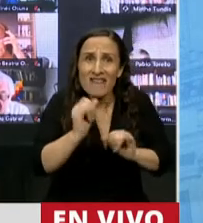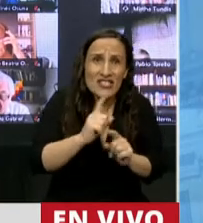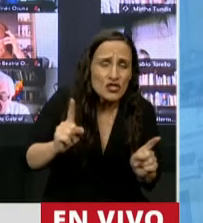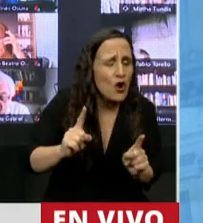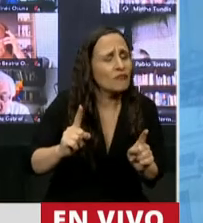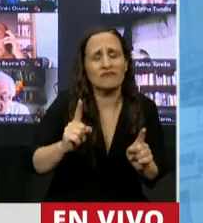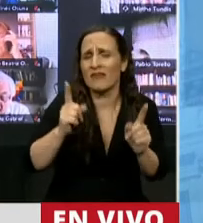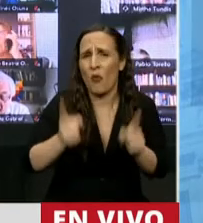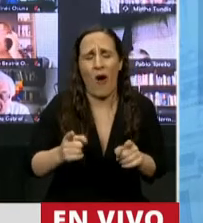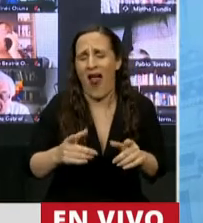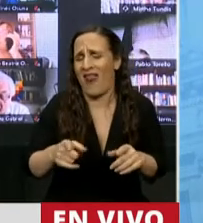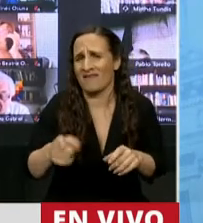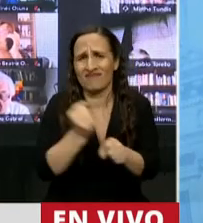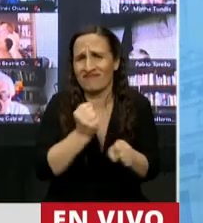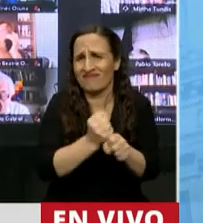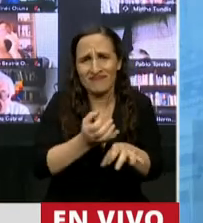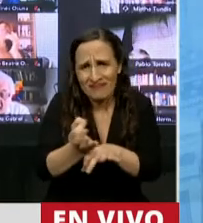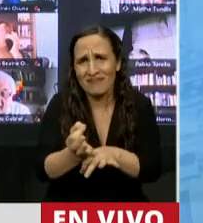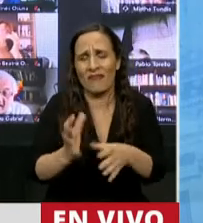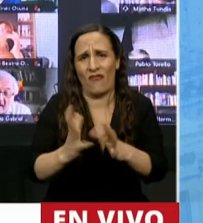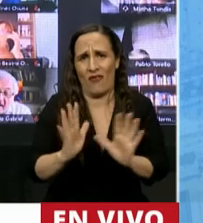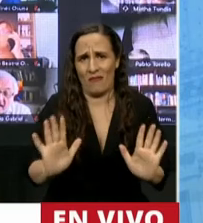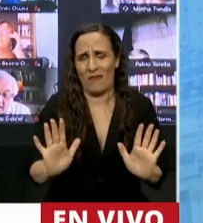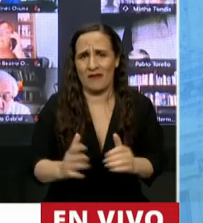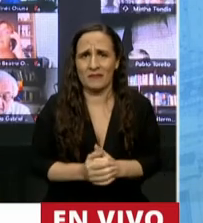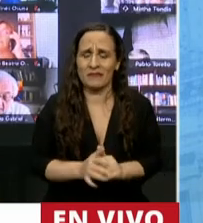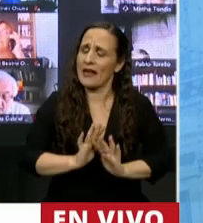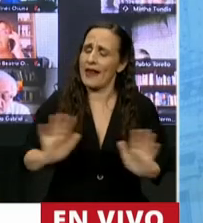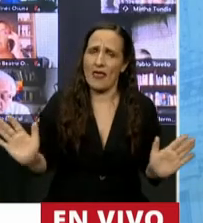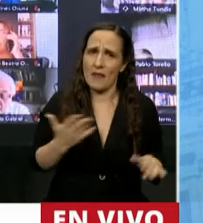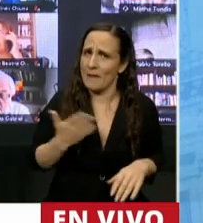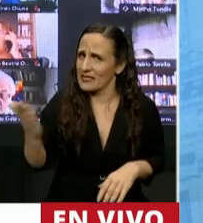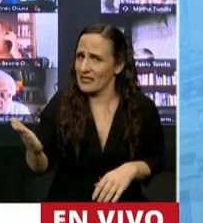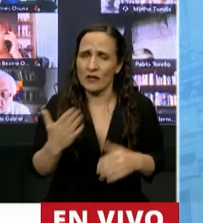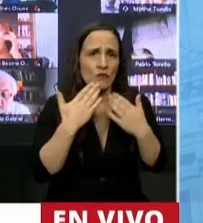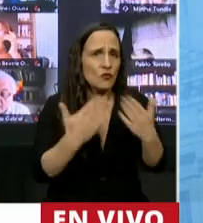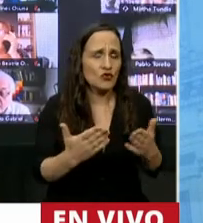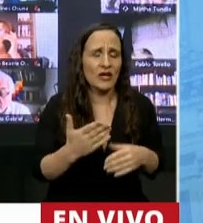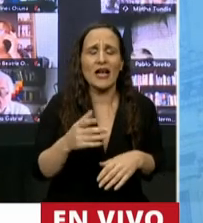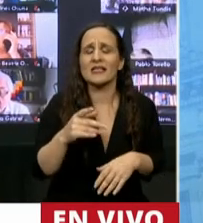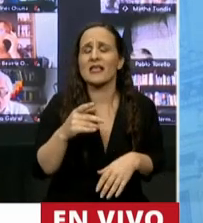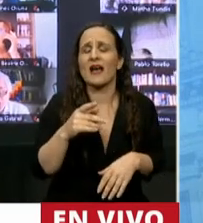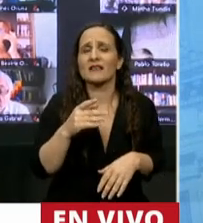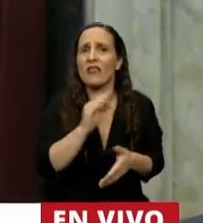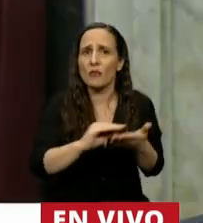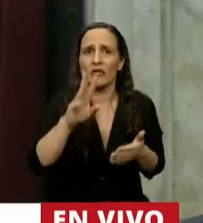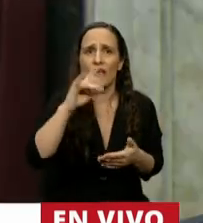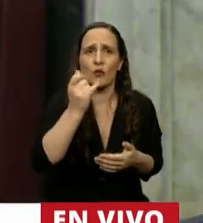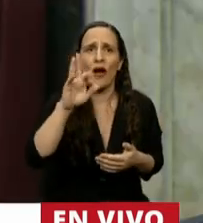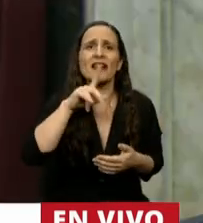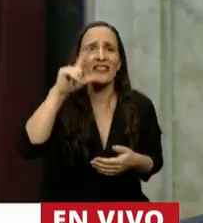de los docentes. Nada más, señor presidente. Muchas gracias, diputada Ruarte. Tiene la